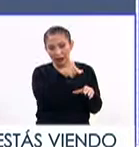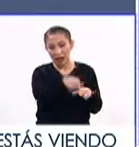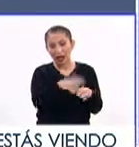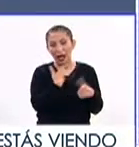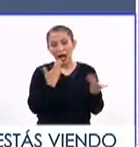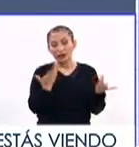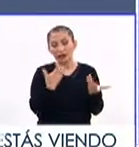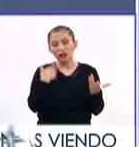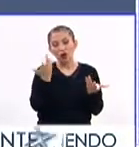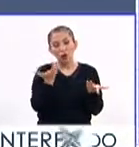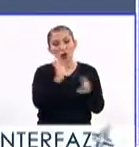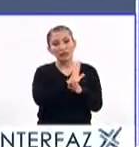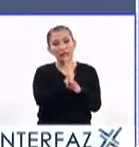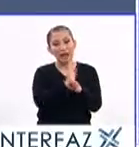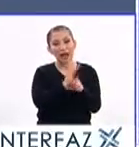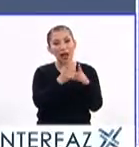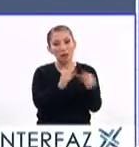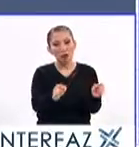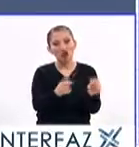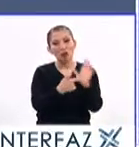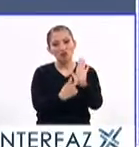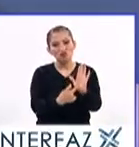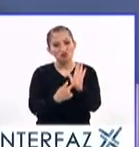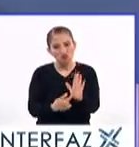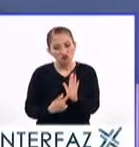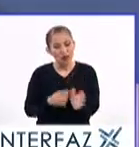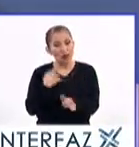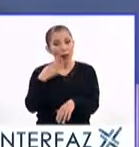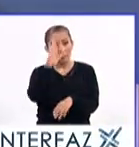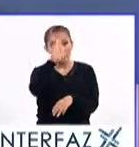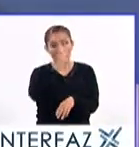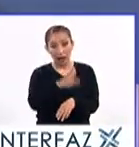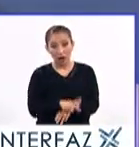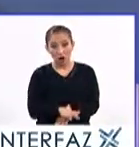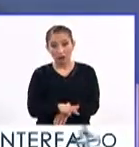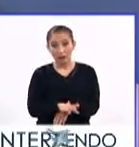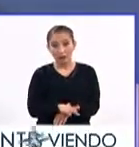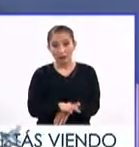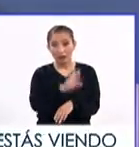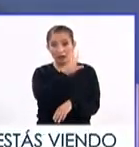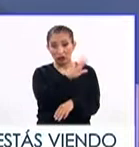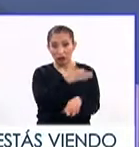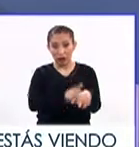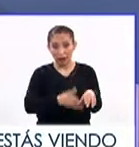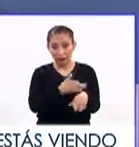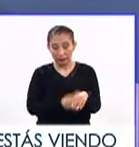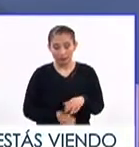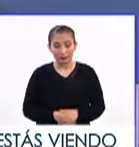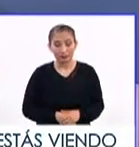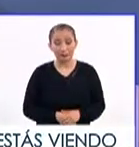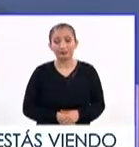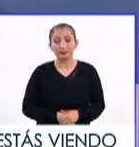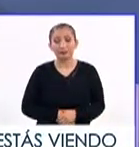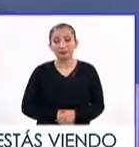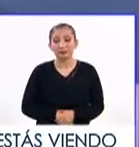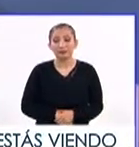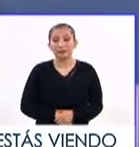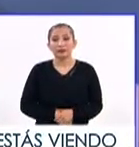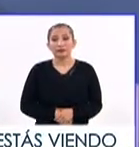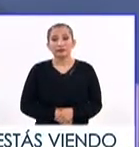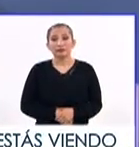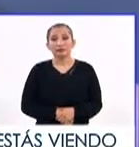Estamos haciendo un ciclo de cine japonés, todos los miércoles desde las 5. Y